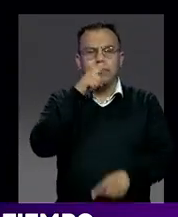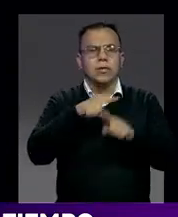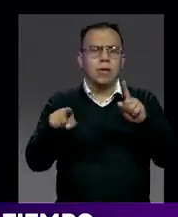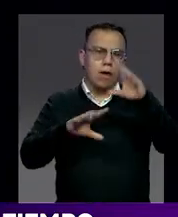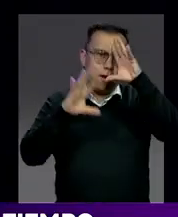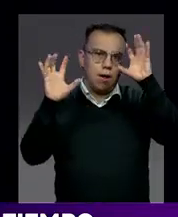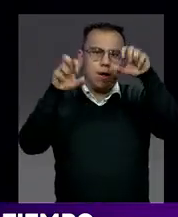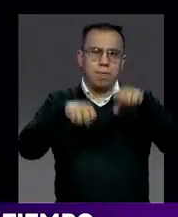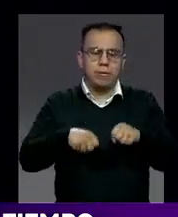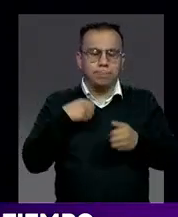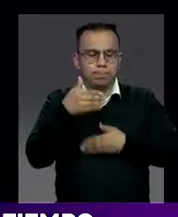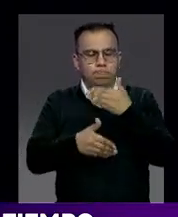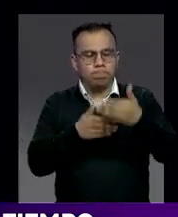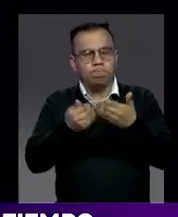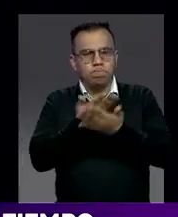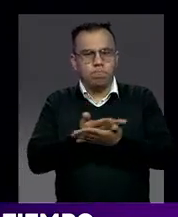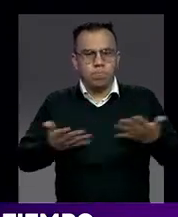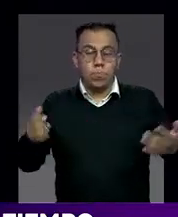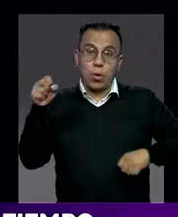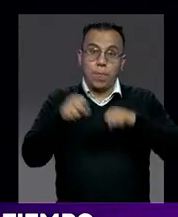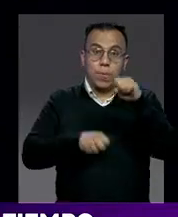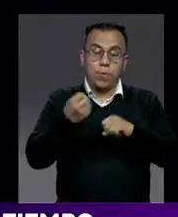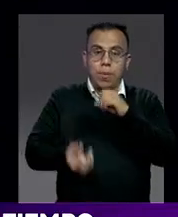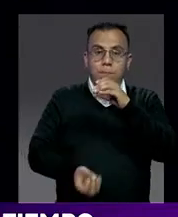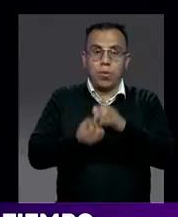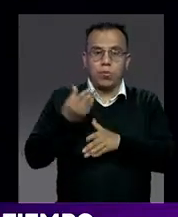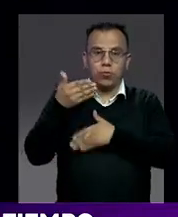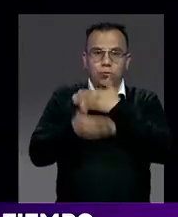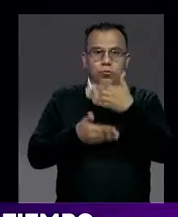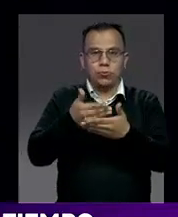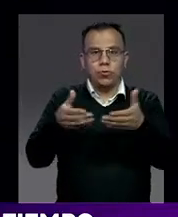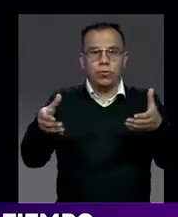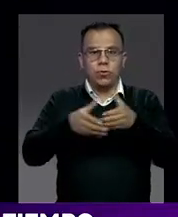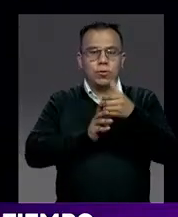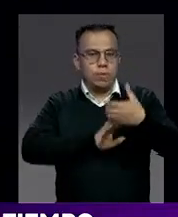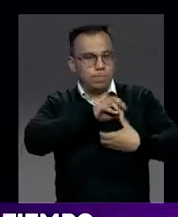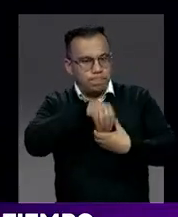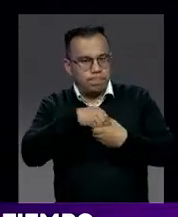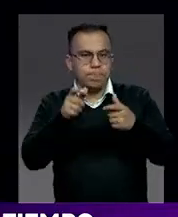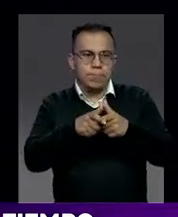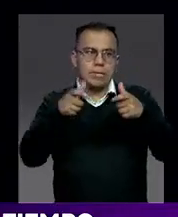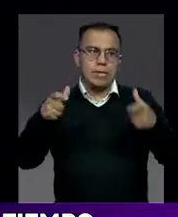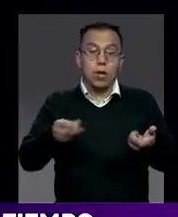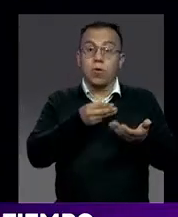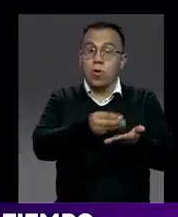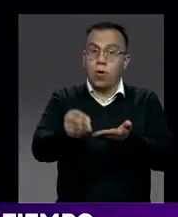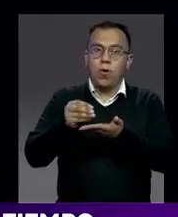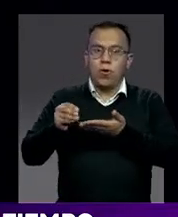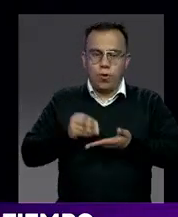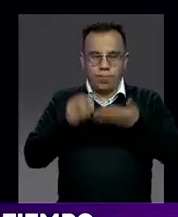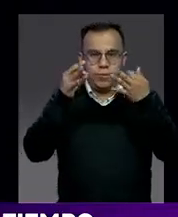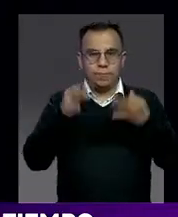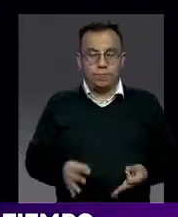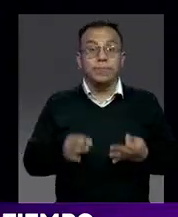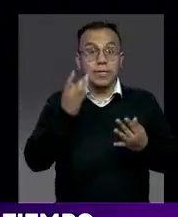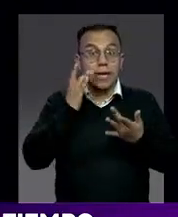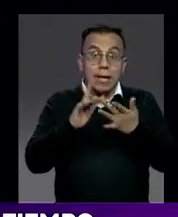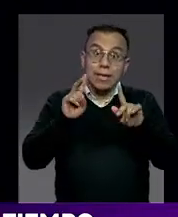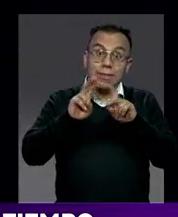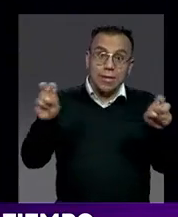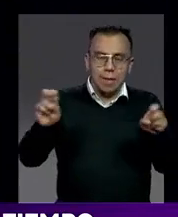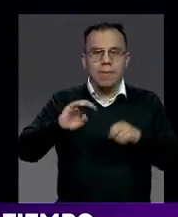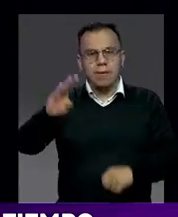capacidad también de generar las ofertas alternativas de productos procesados que están incluidos en las grandes compras como las de las fuerzas militares que no